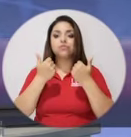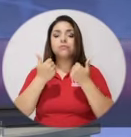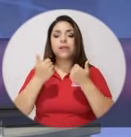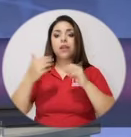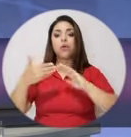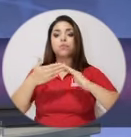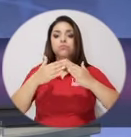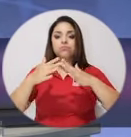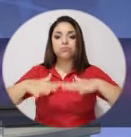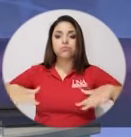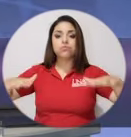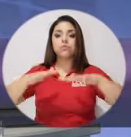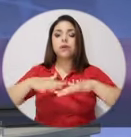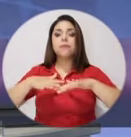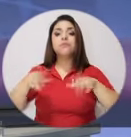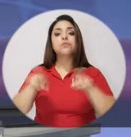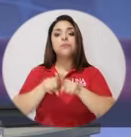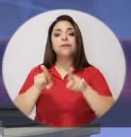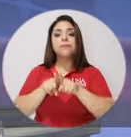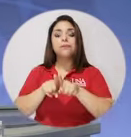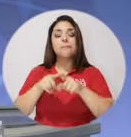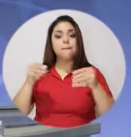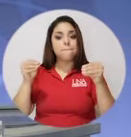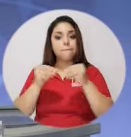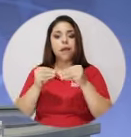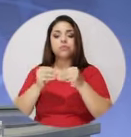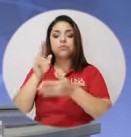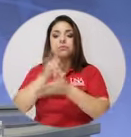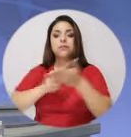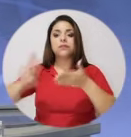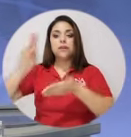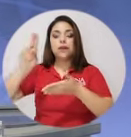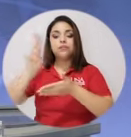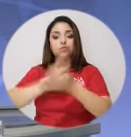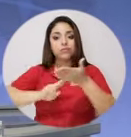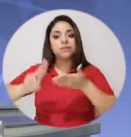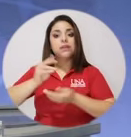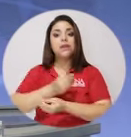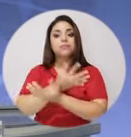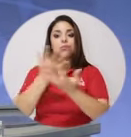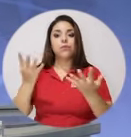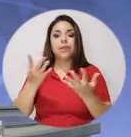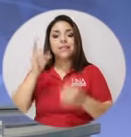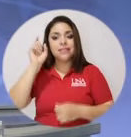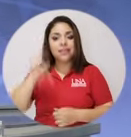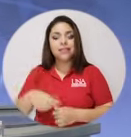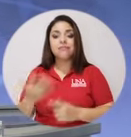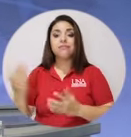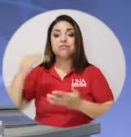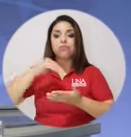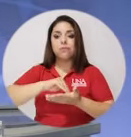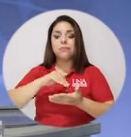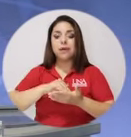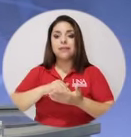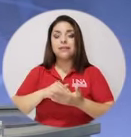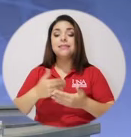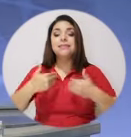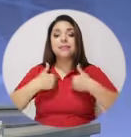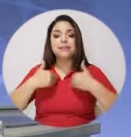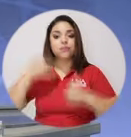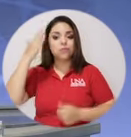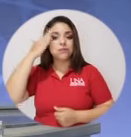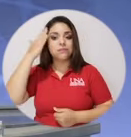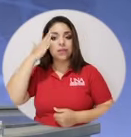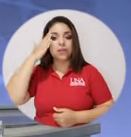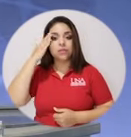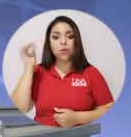las universidades públicas, pues tienen pues todo el potencial para retomarlos y generar tanto el conocimiento como los